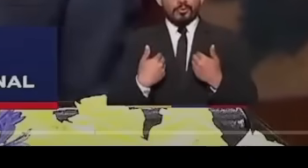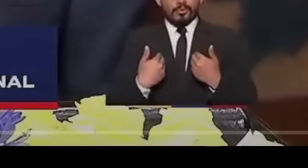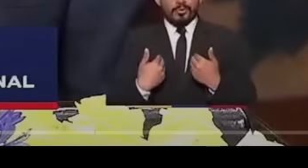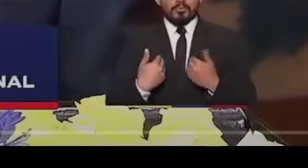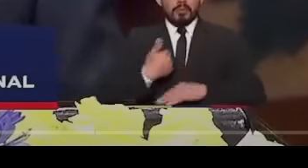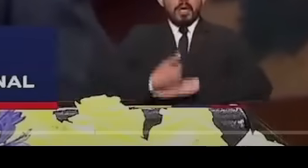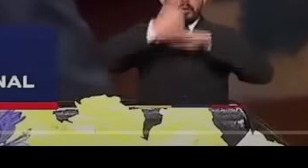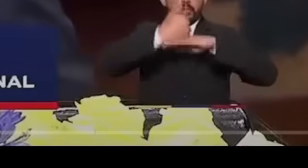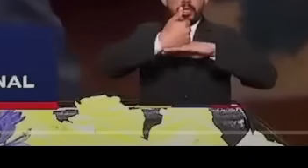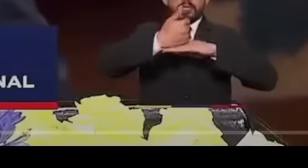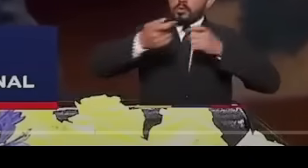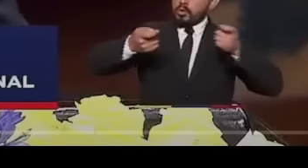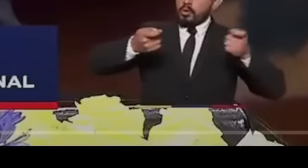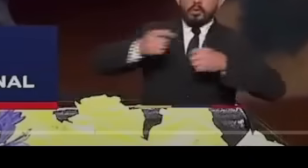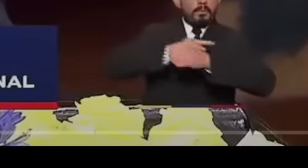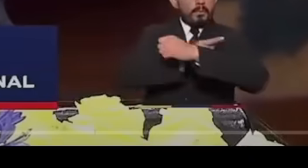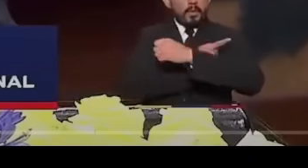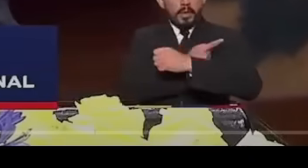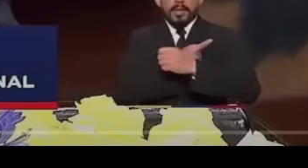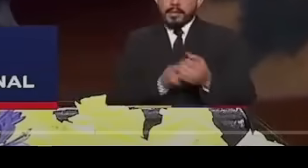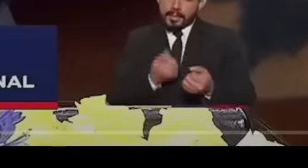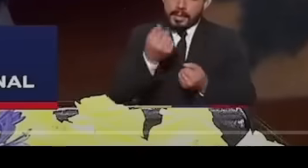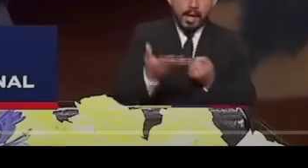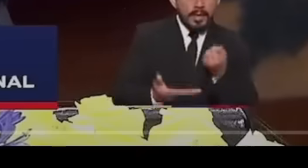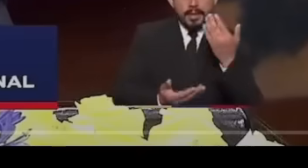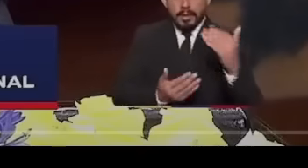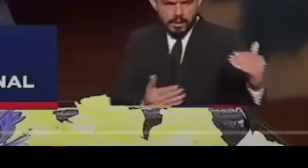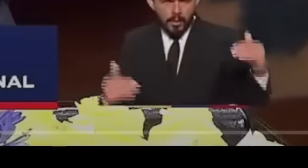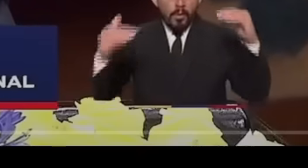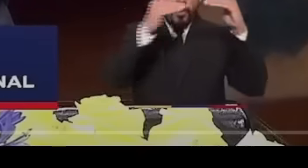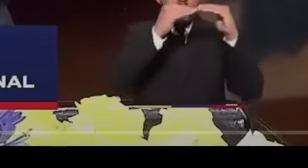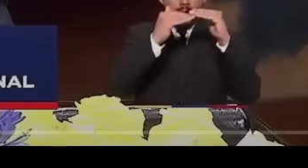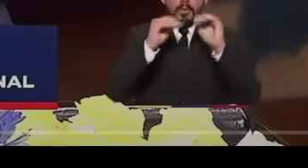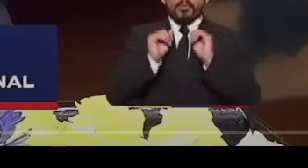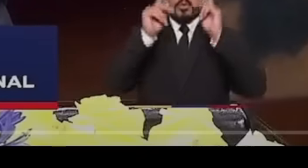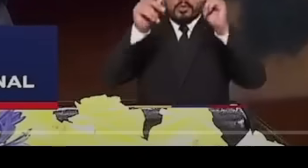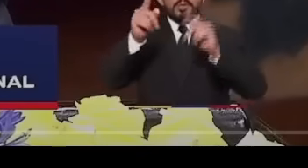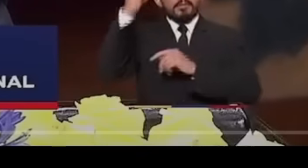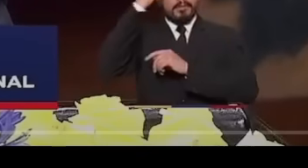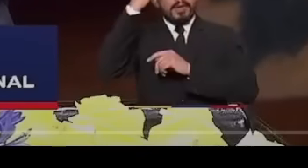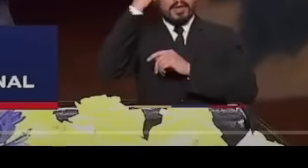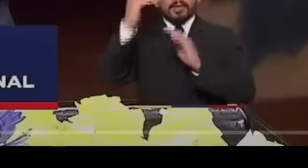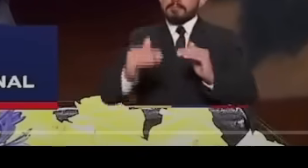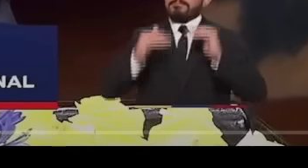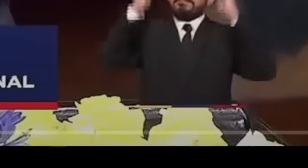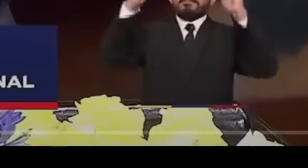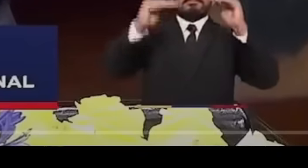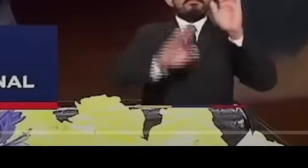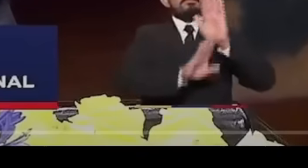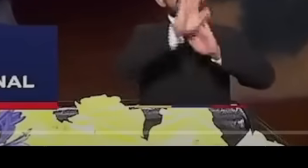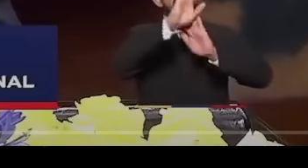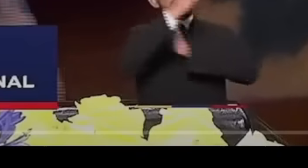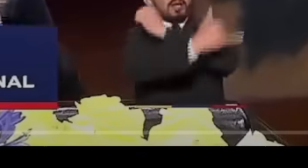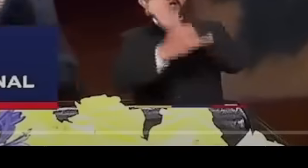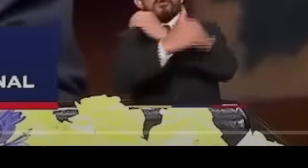circunstancialmente puestos de poder igualar las oportunidades para todos, convencidos de que la grandeza de un país se